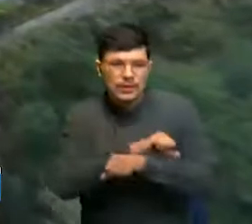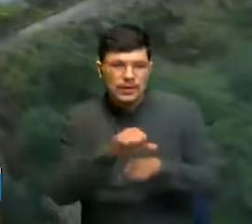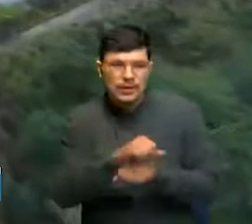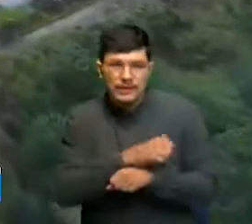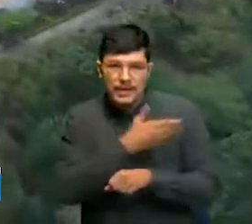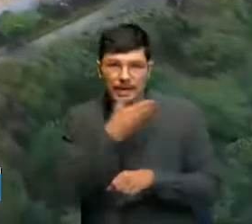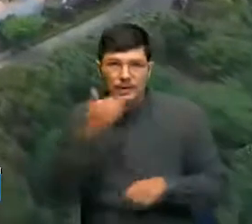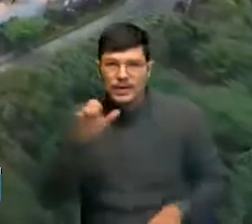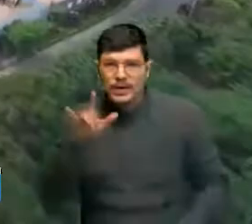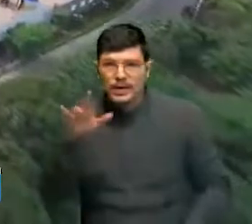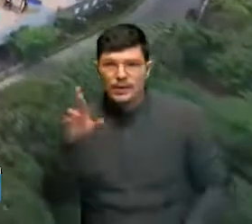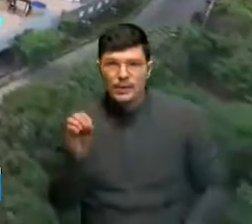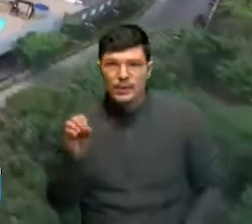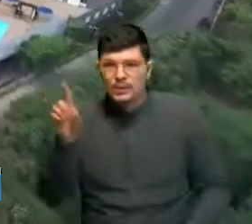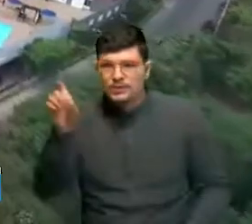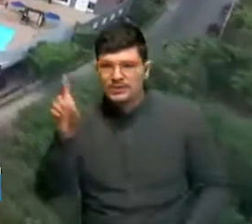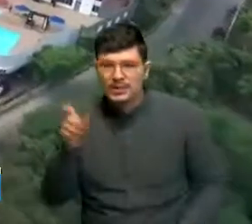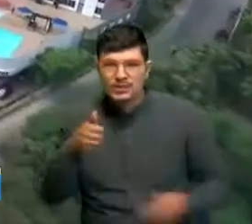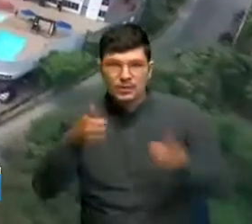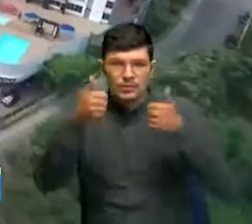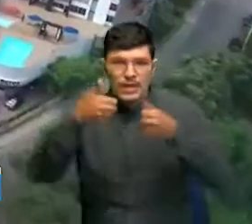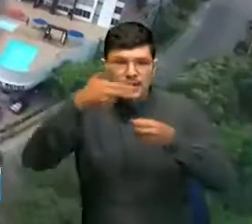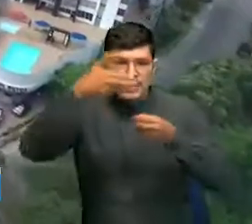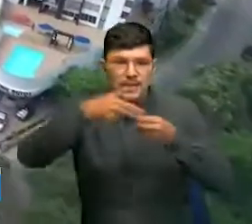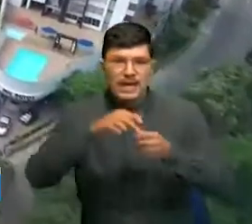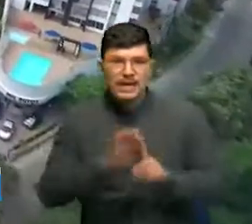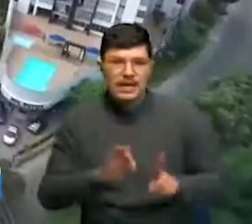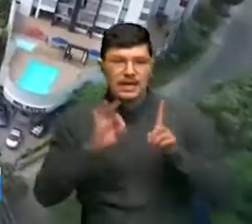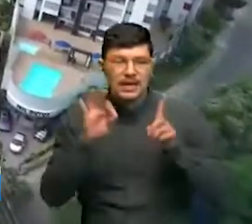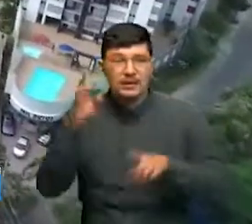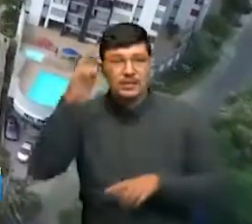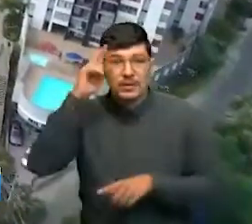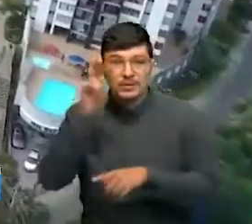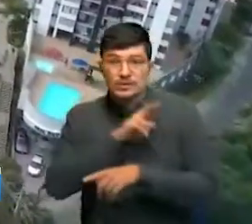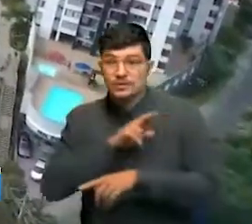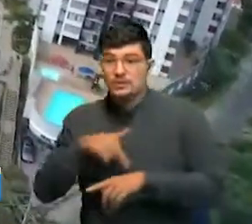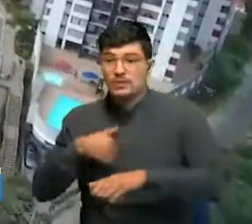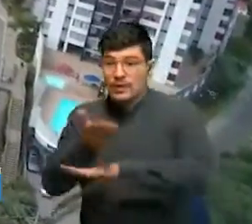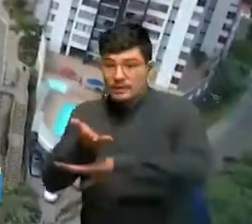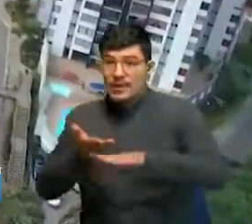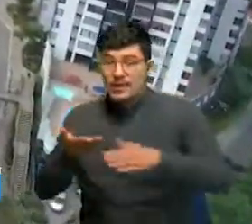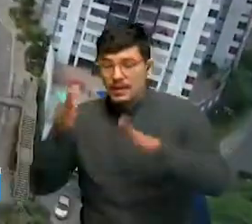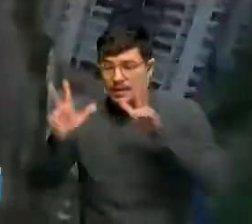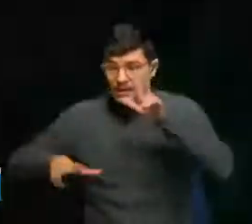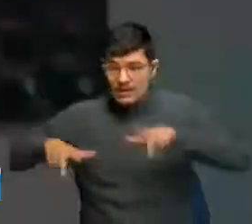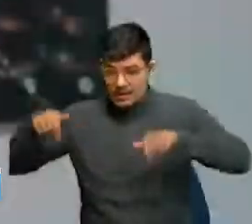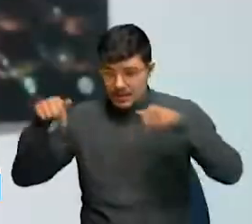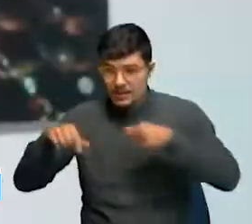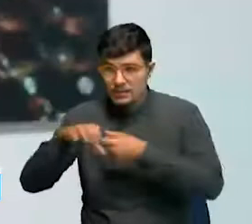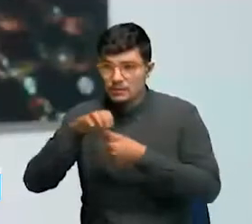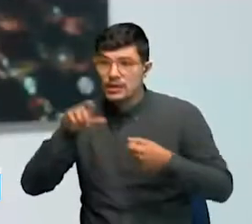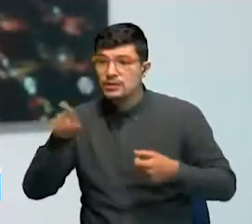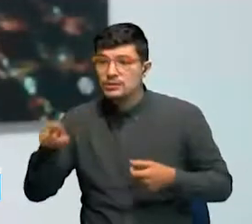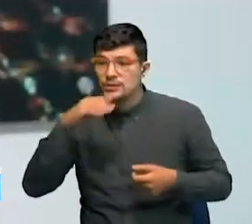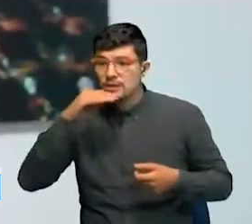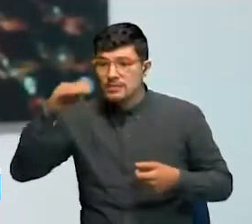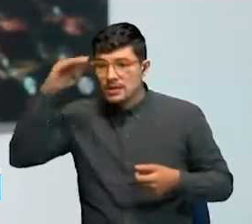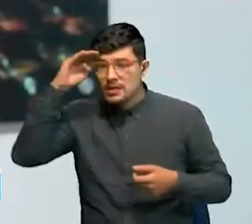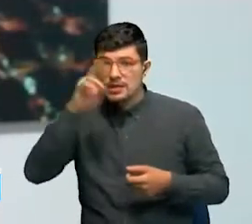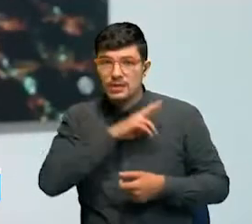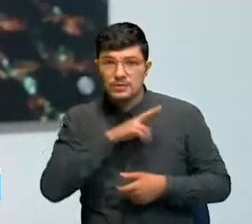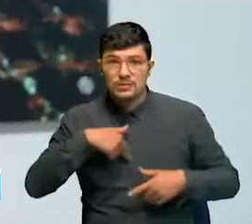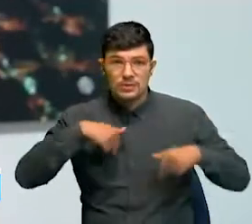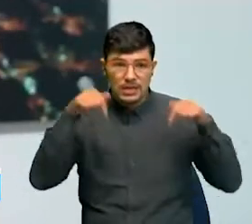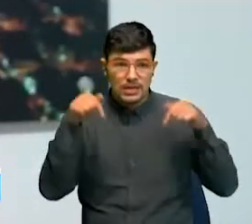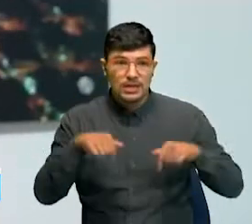Euro 6 y con un buen combustible. Por eso le vamos a pedir a Ecopetrol que, así como lo hizo el área metropolitana de Medellín, nosotros como área